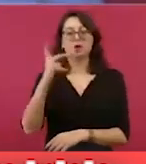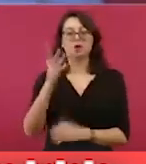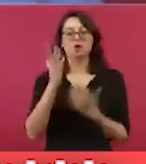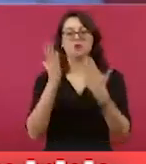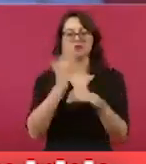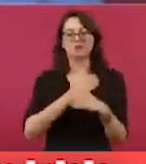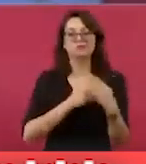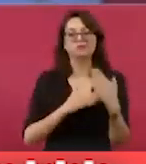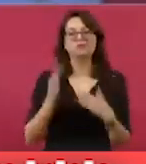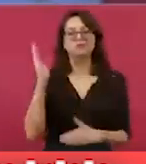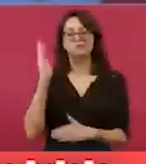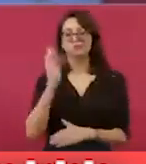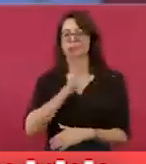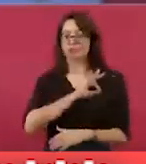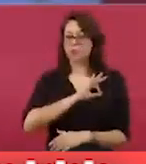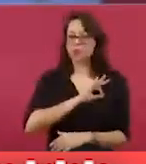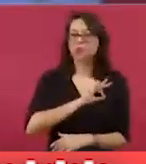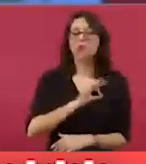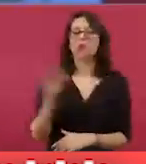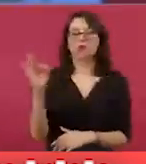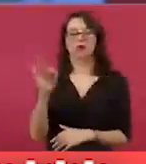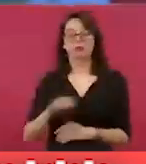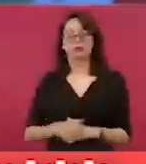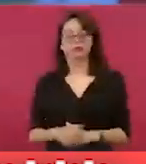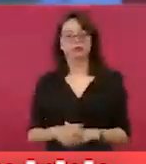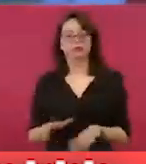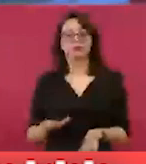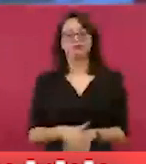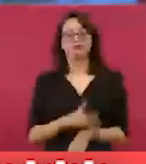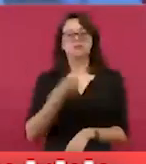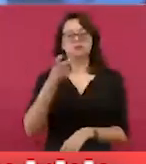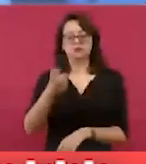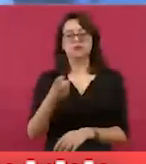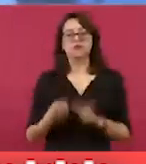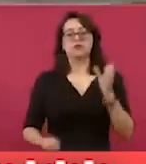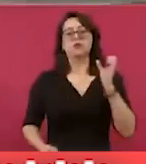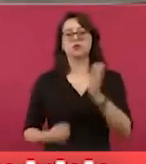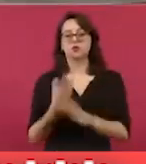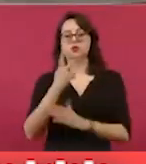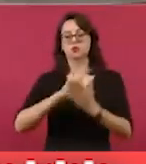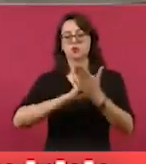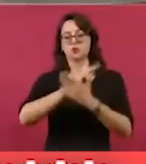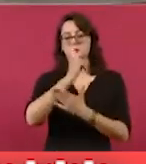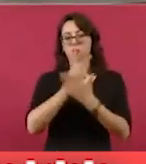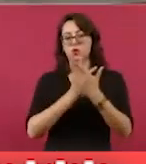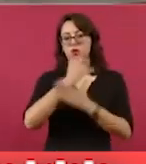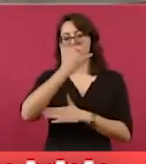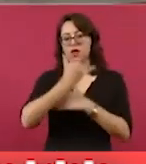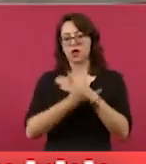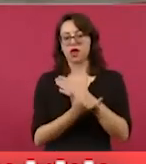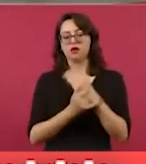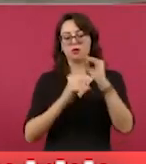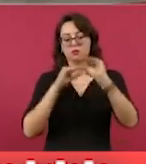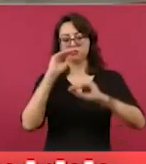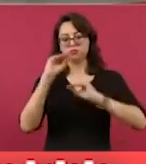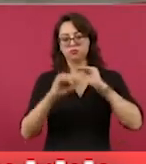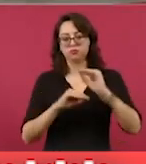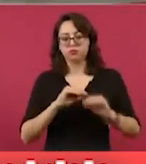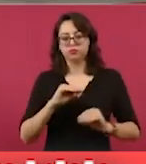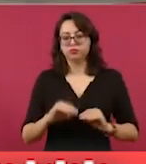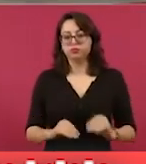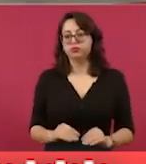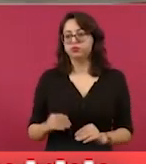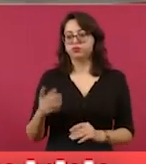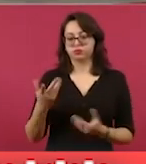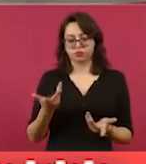pujante para ellas y para ellos por eso Hemos diseñado proyectos que generan la mano de obra